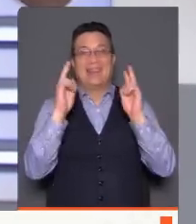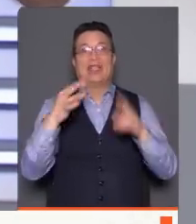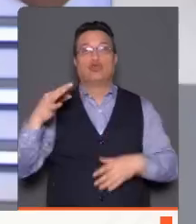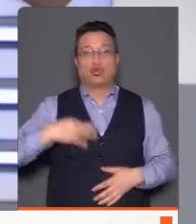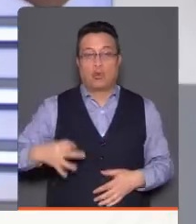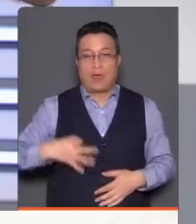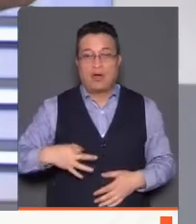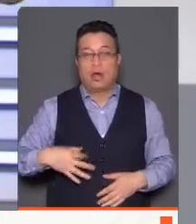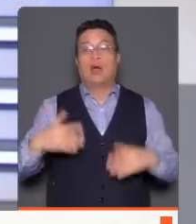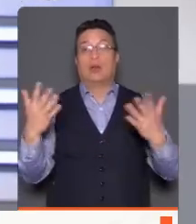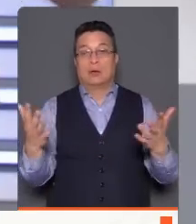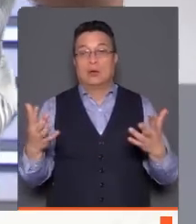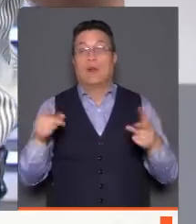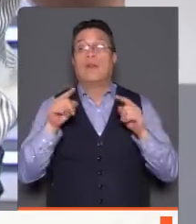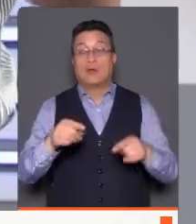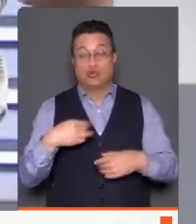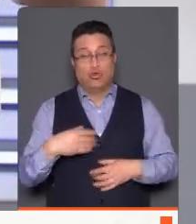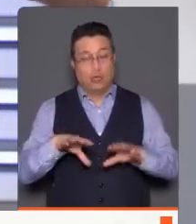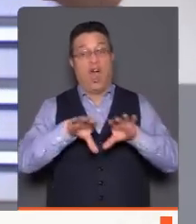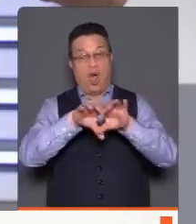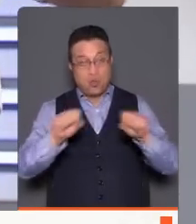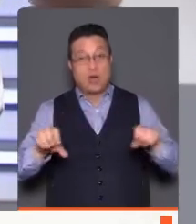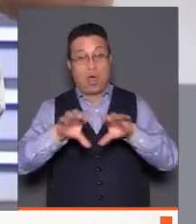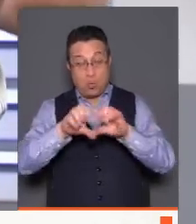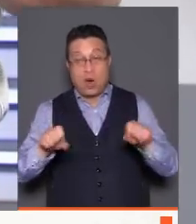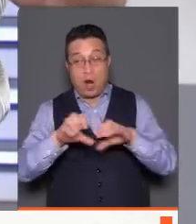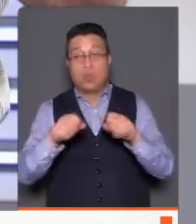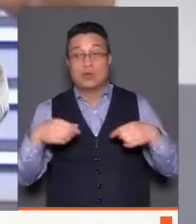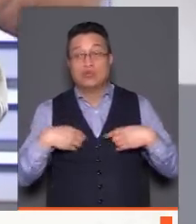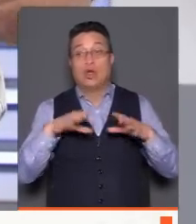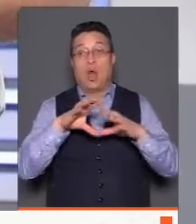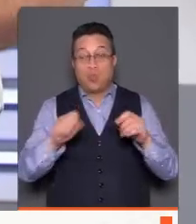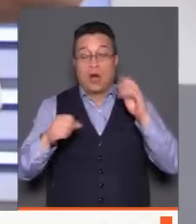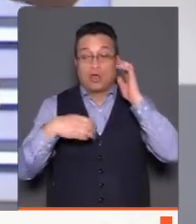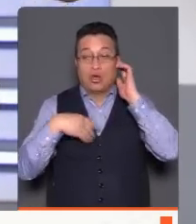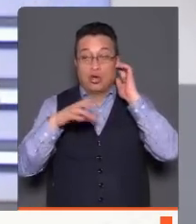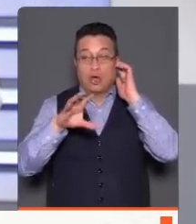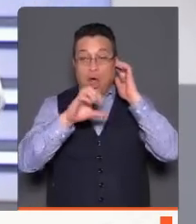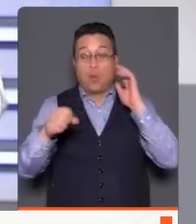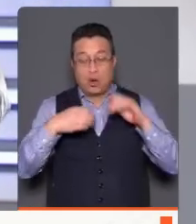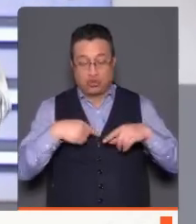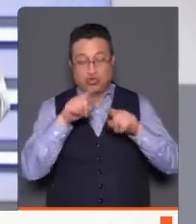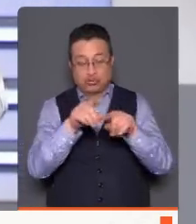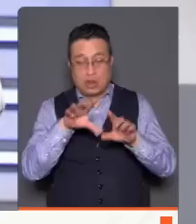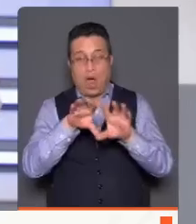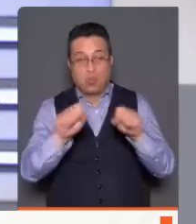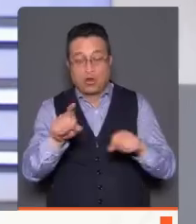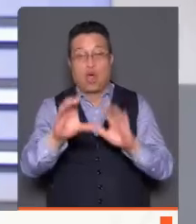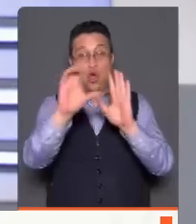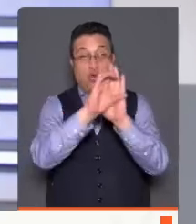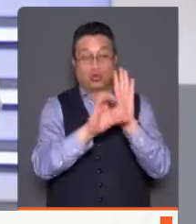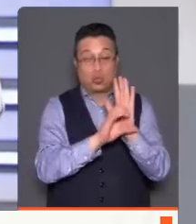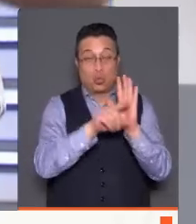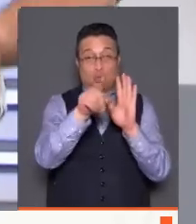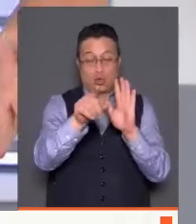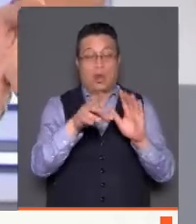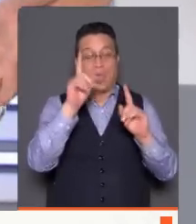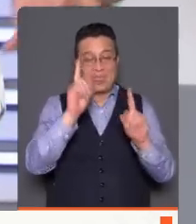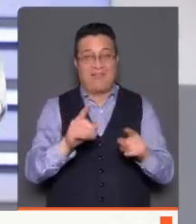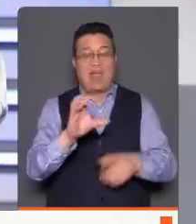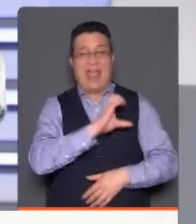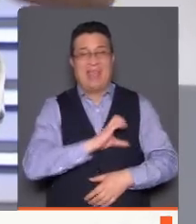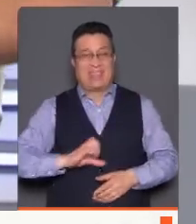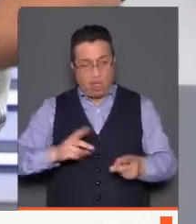acuerdo, o sea, por ejemplo, en que el Estado. Yo estoy de acuerdo en que el Estado. Yo estoy de acuerdo en que la Constitución, ¿no es cierto?, establezca que sea un Estado de